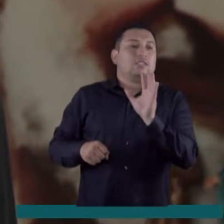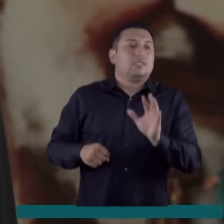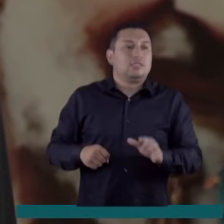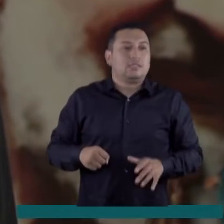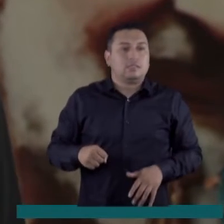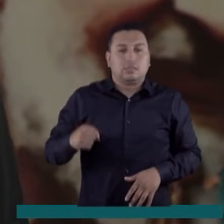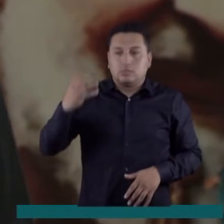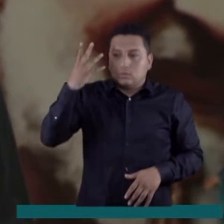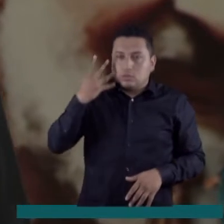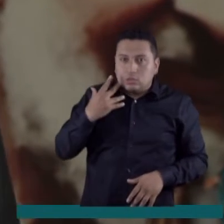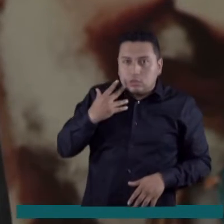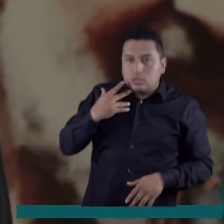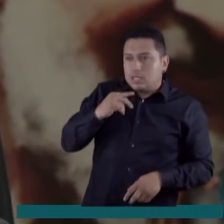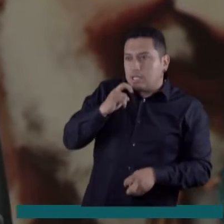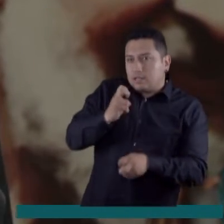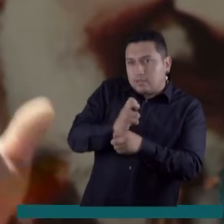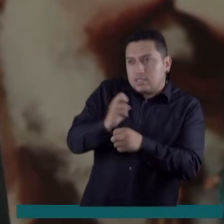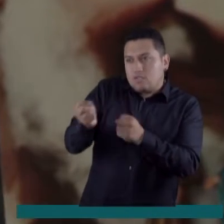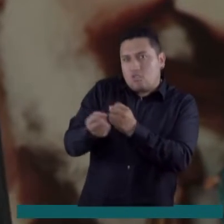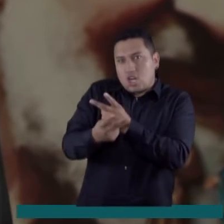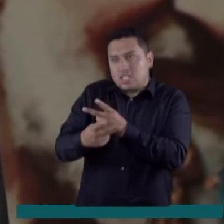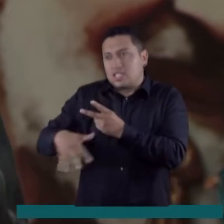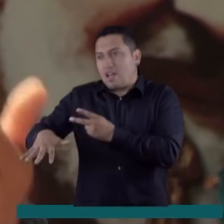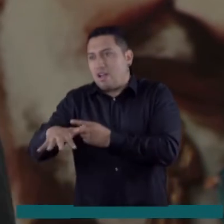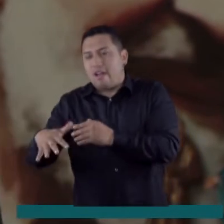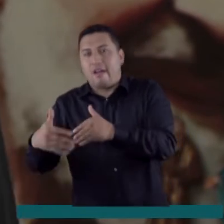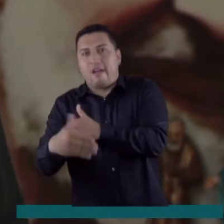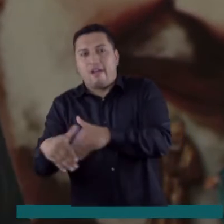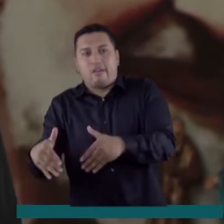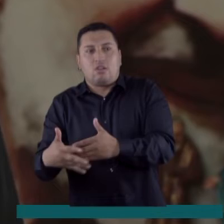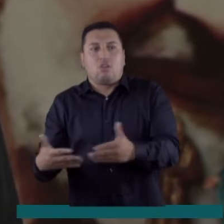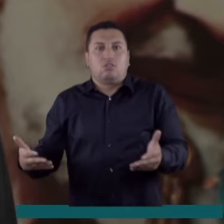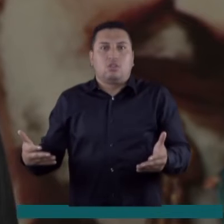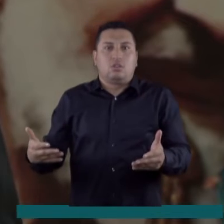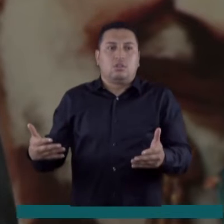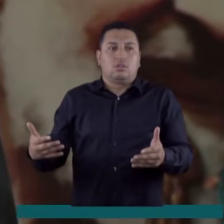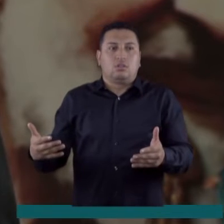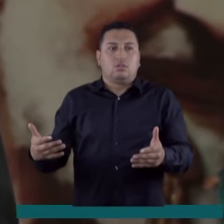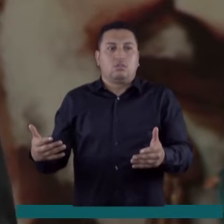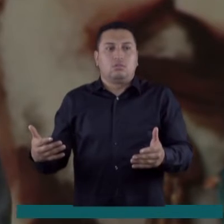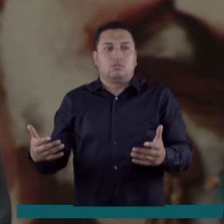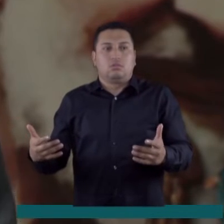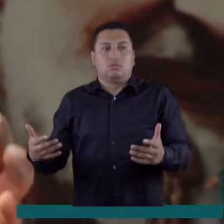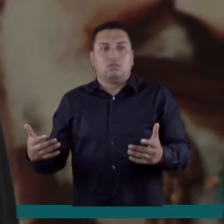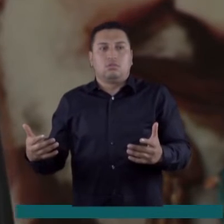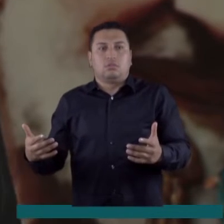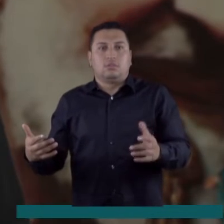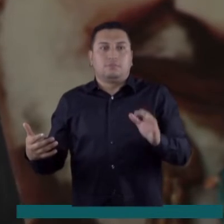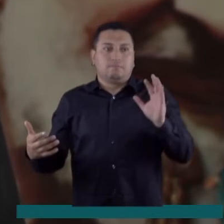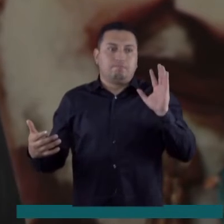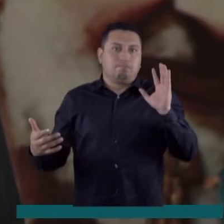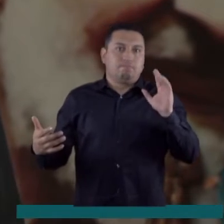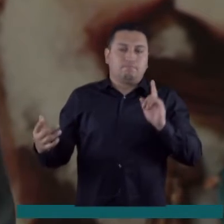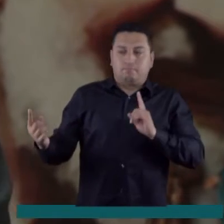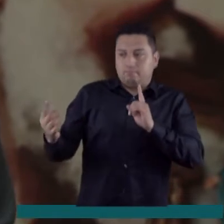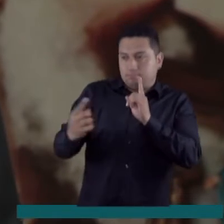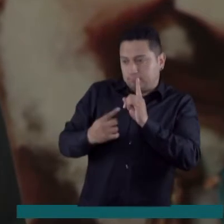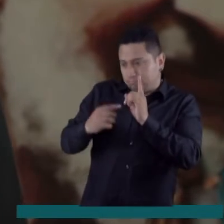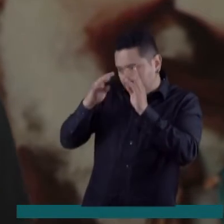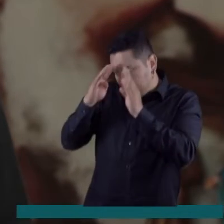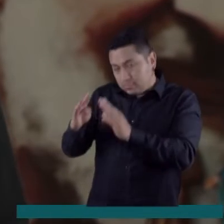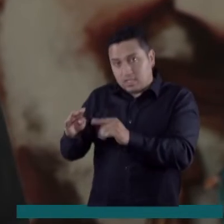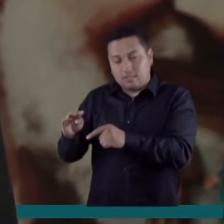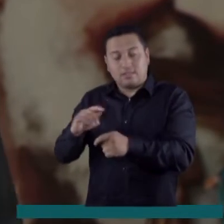de cotidiano vivir No ese trajín conflicto callejero Pero entonces al encontrarse de pronto con un hermanito un